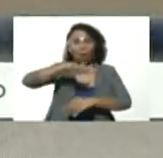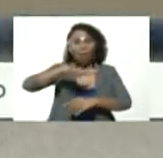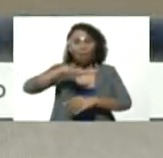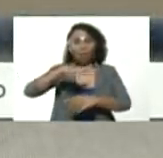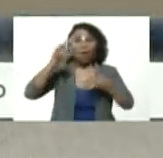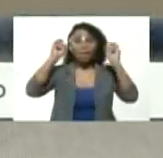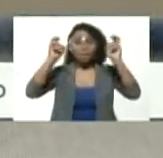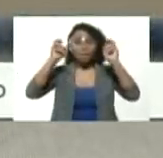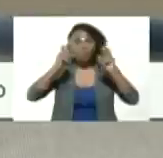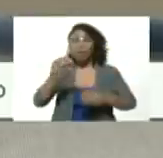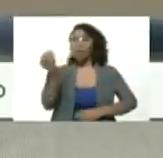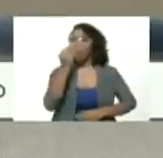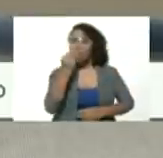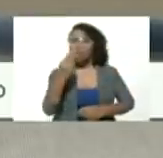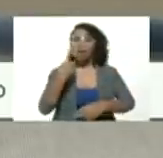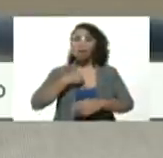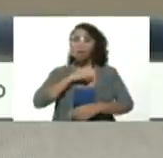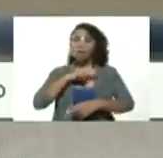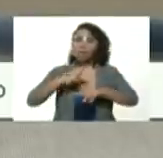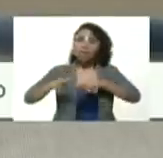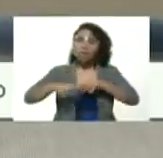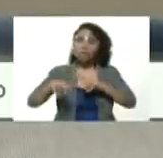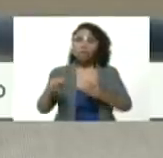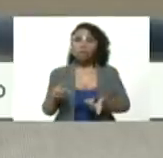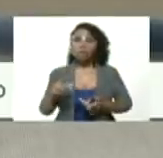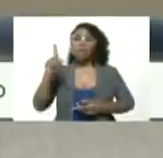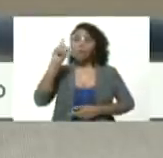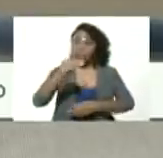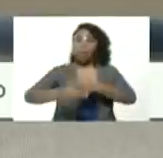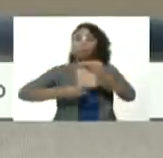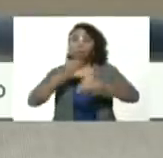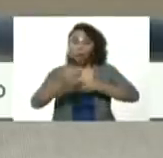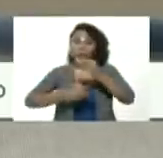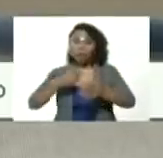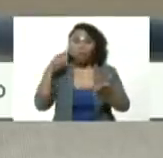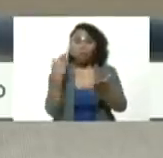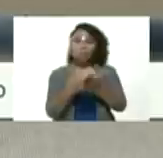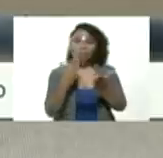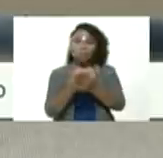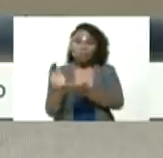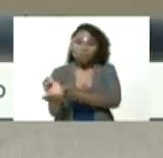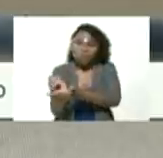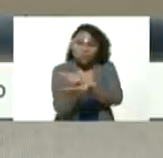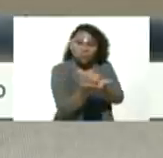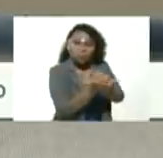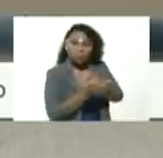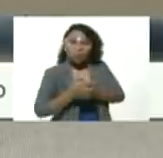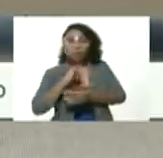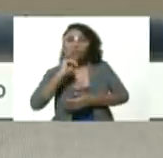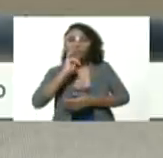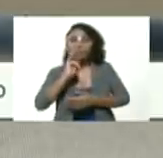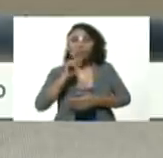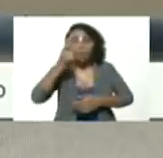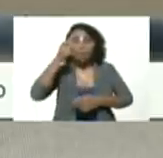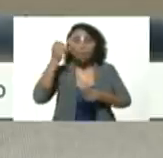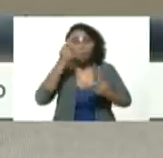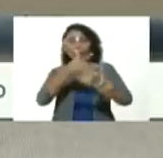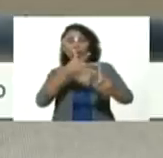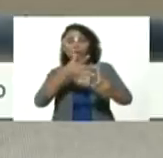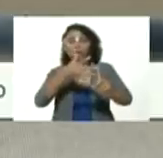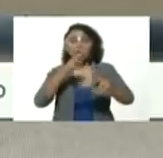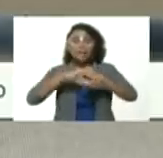materia de nutrición de nuestros niños, hemos también consignado evidencias, datos del impacto que ha tenido en la población